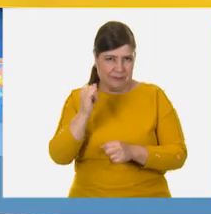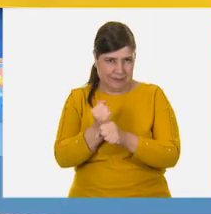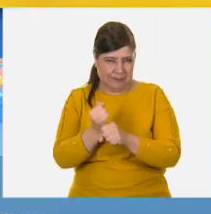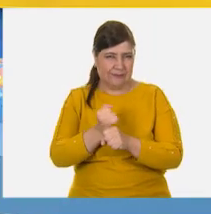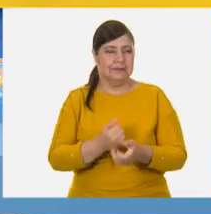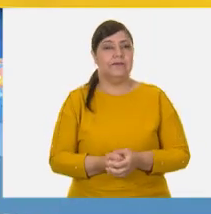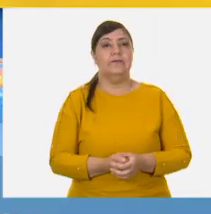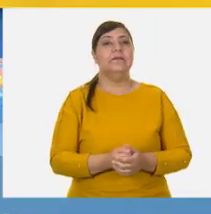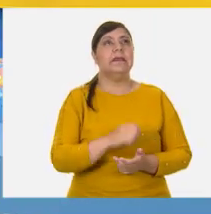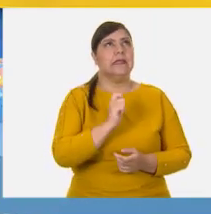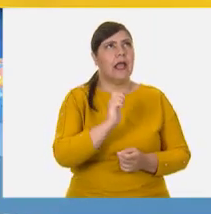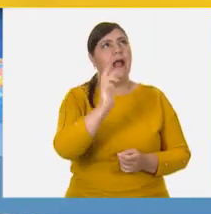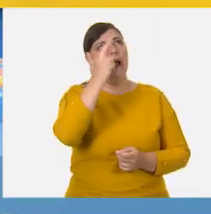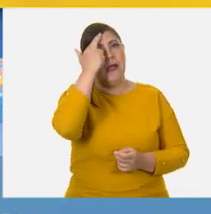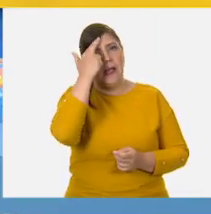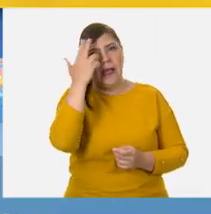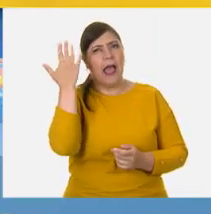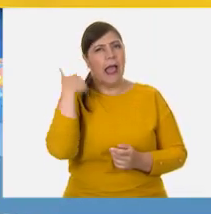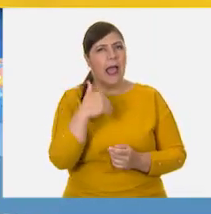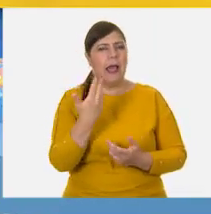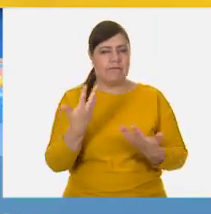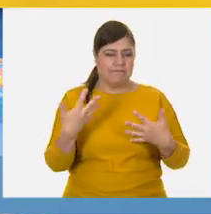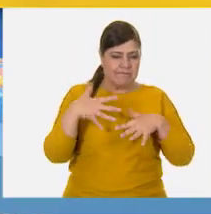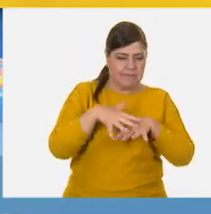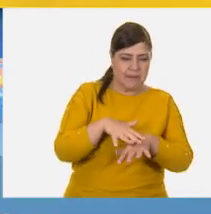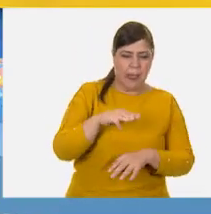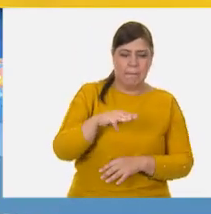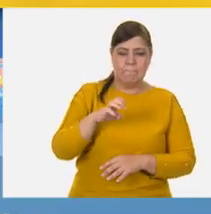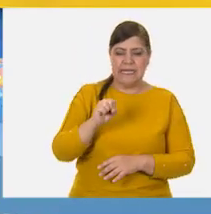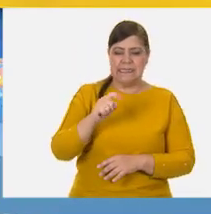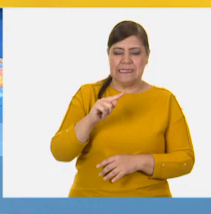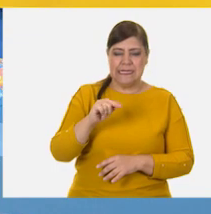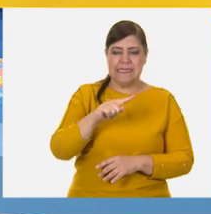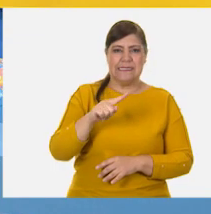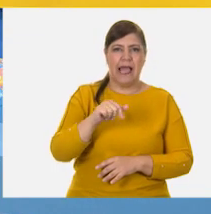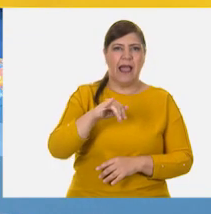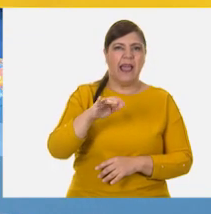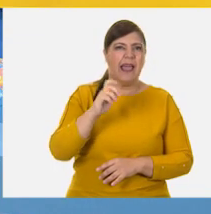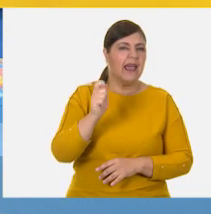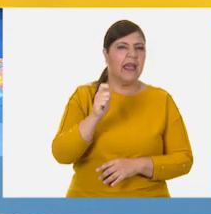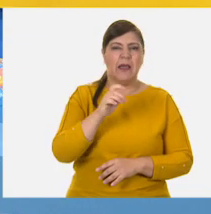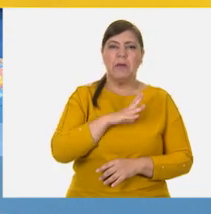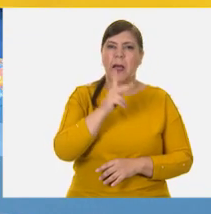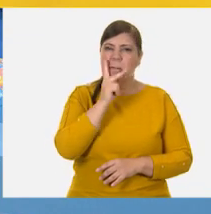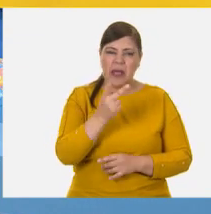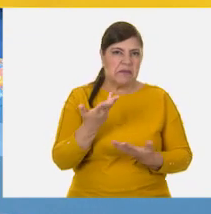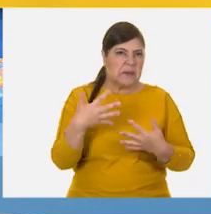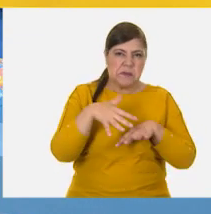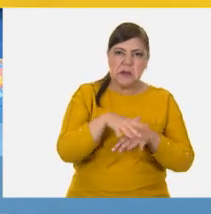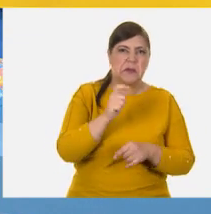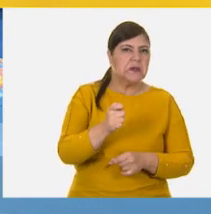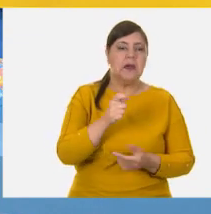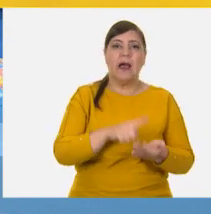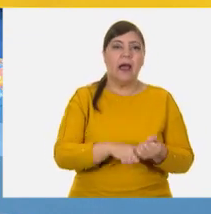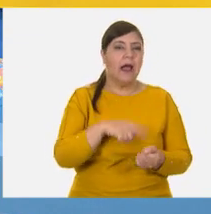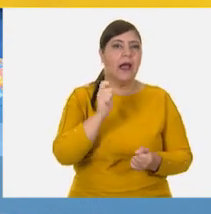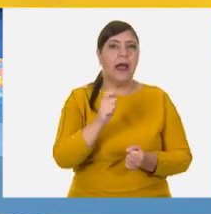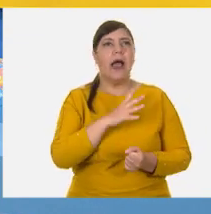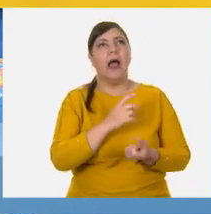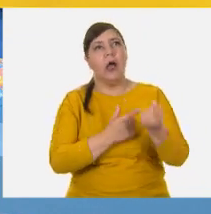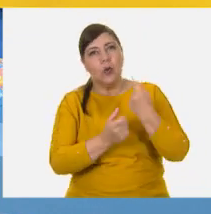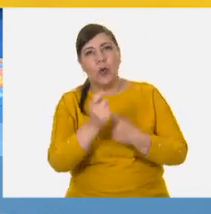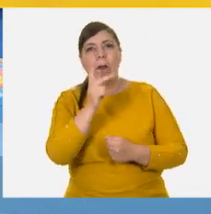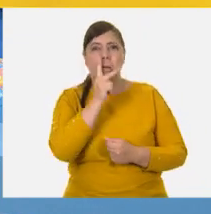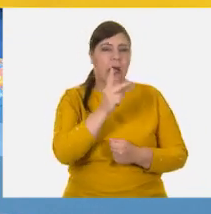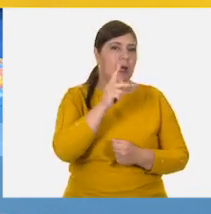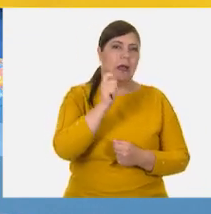que en las clases sobre el mestizaje dijimos que en México usamos algunas palabras que no se usan en otros lugares de habla hispana y también que